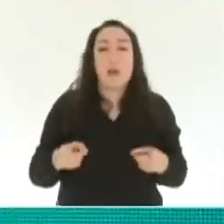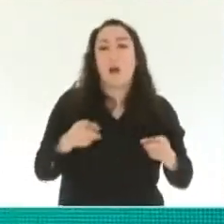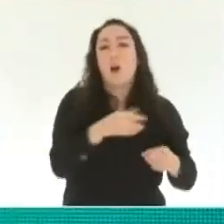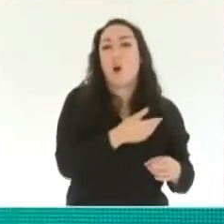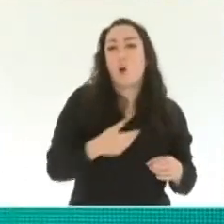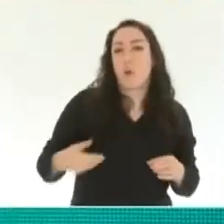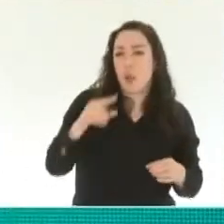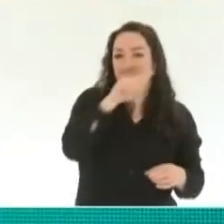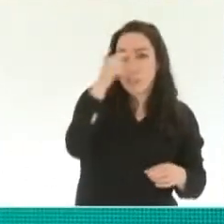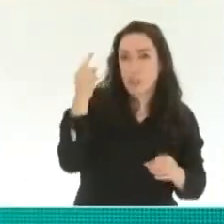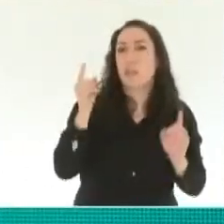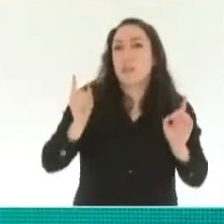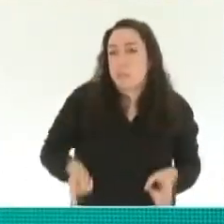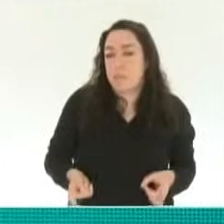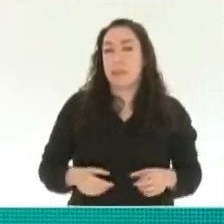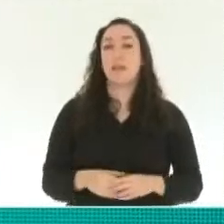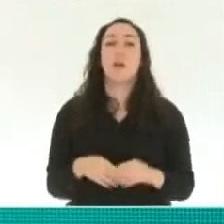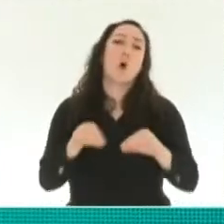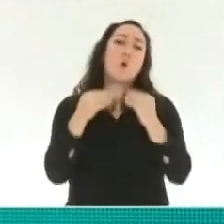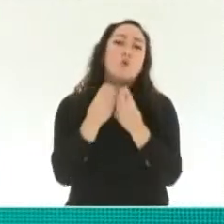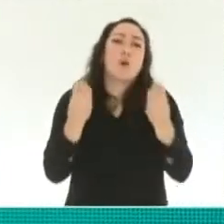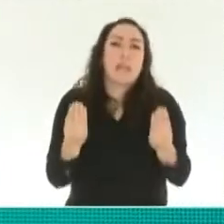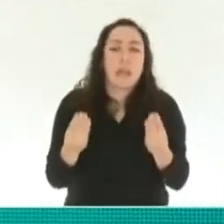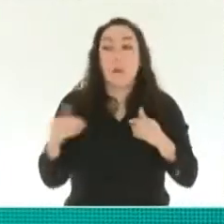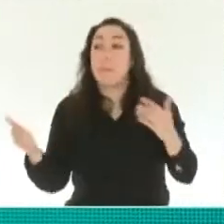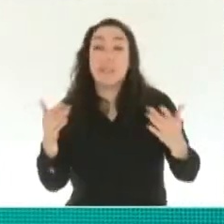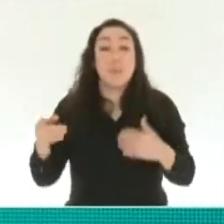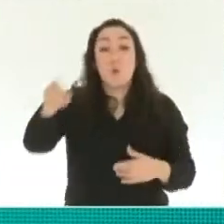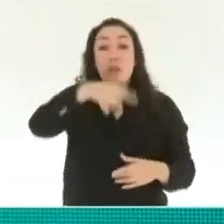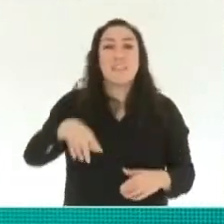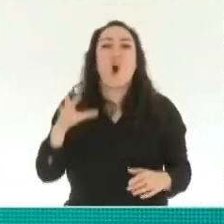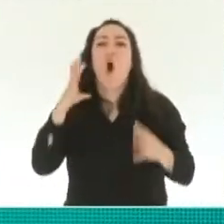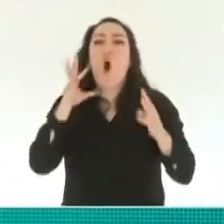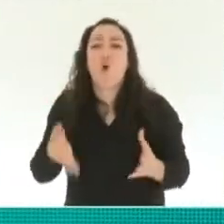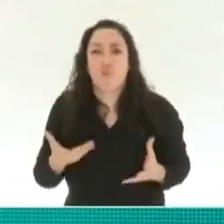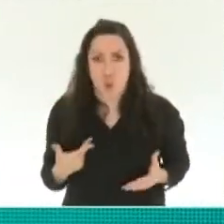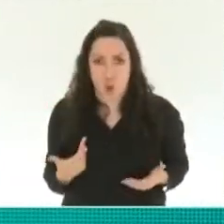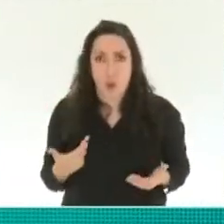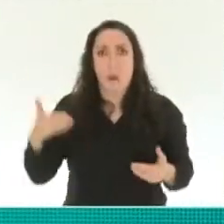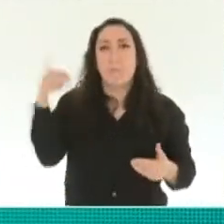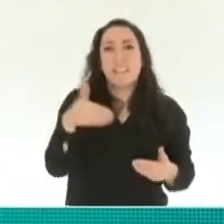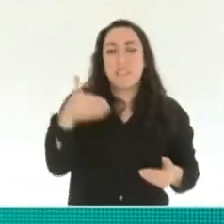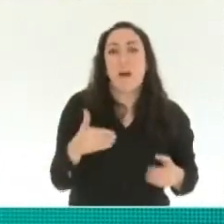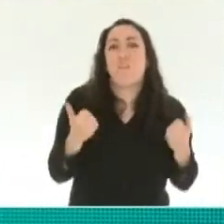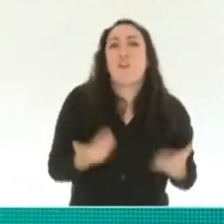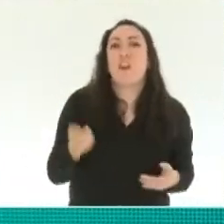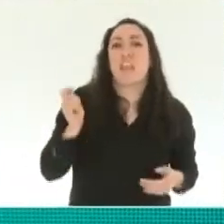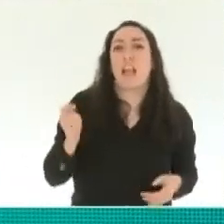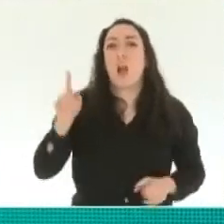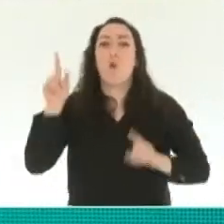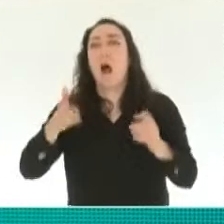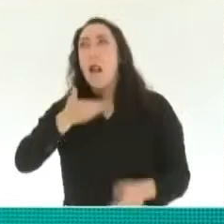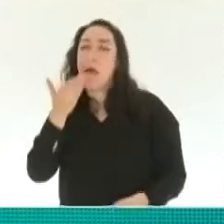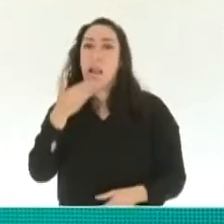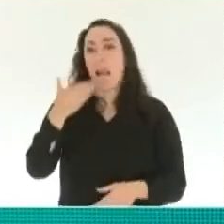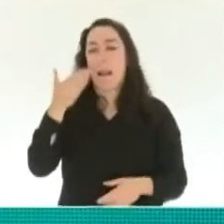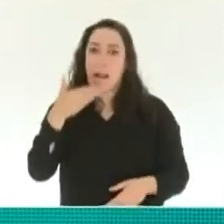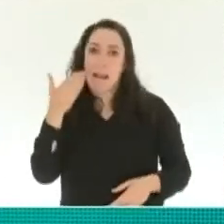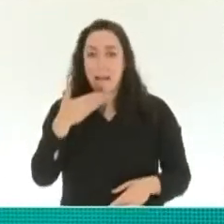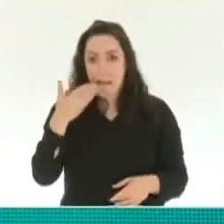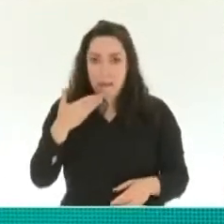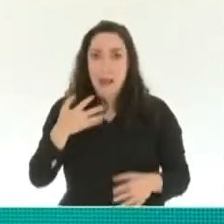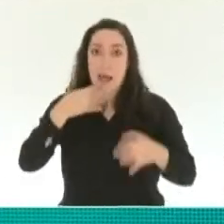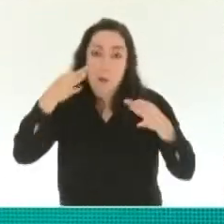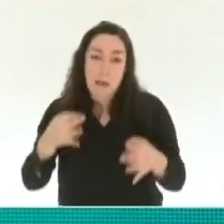Mis conclusiones son, vecino, vecina, es obvio quién está a favor de la participación y quiénes se llenan la boca hablando de participación mientras